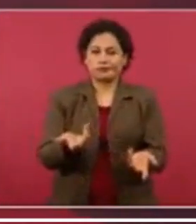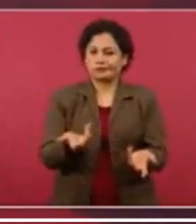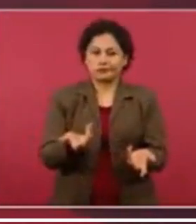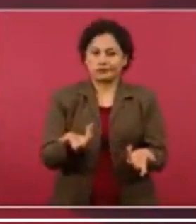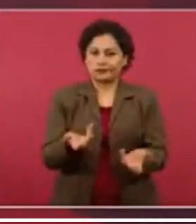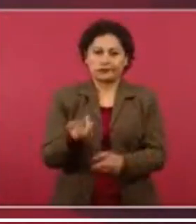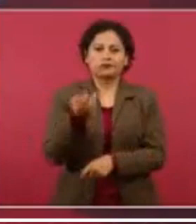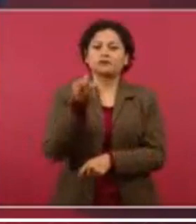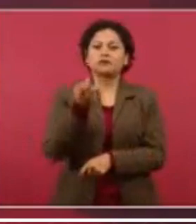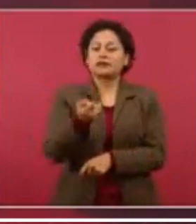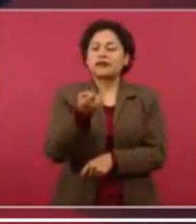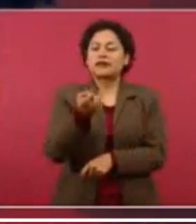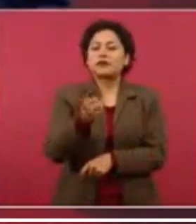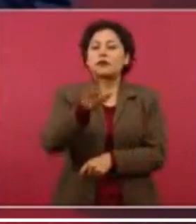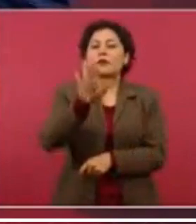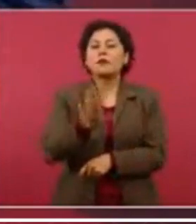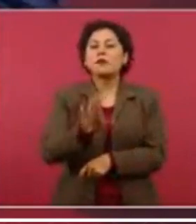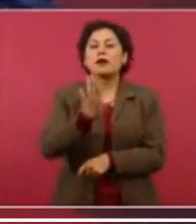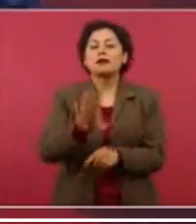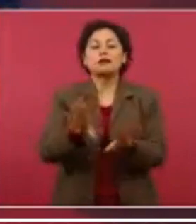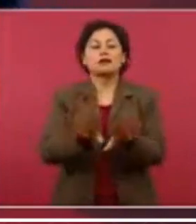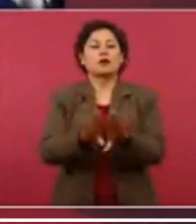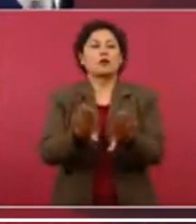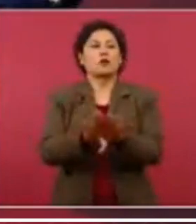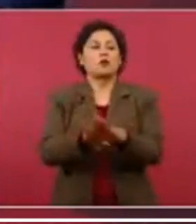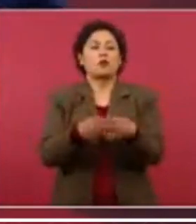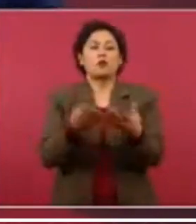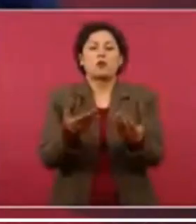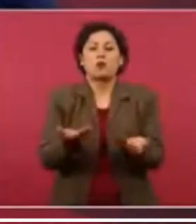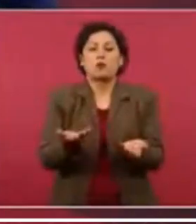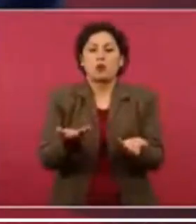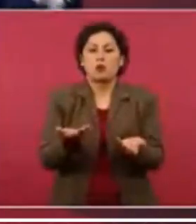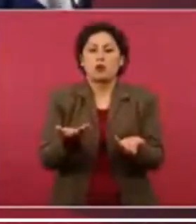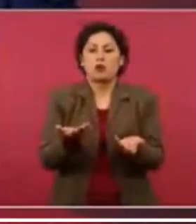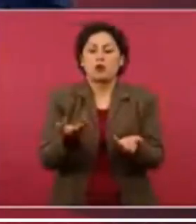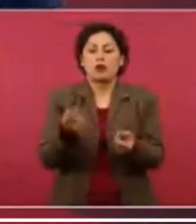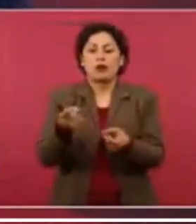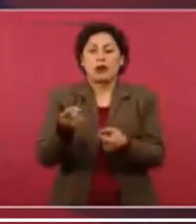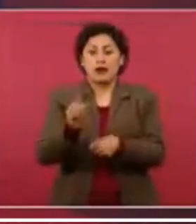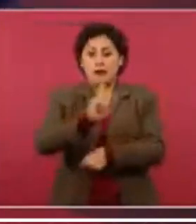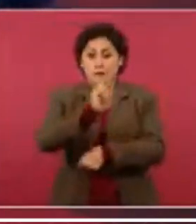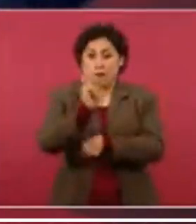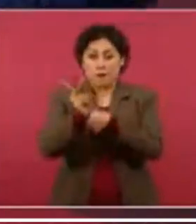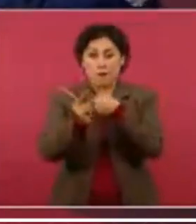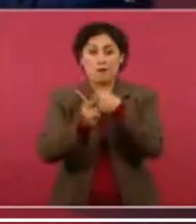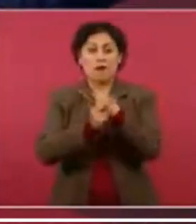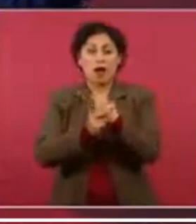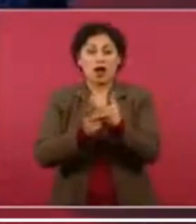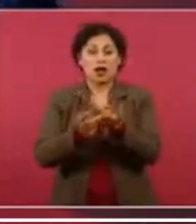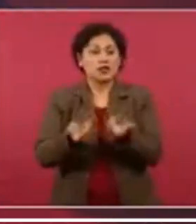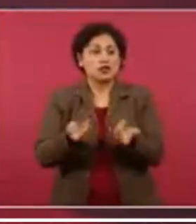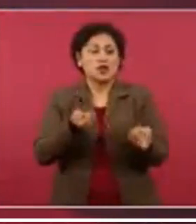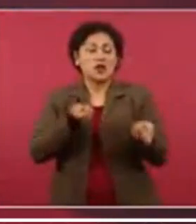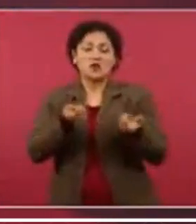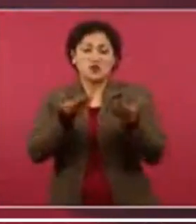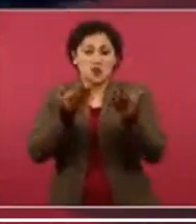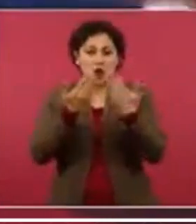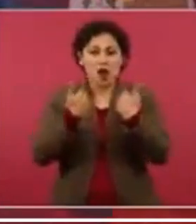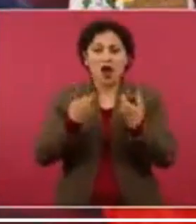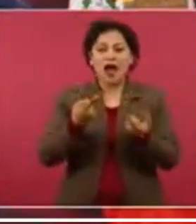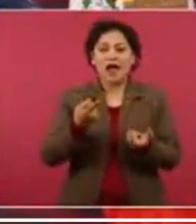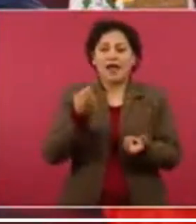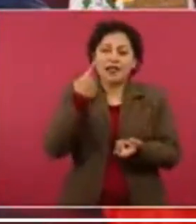es una insinuación a que se está apostando a la inestabilidad, a enrarecer el ambiente, para que